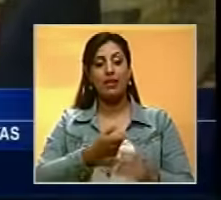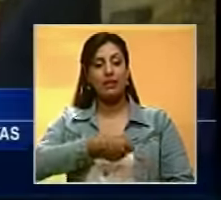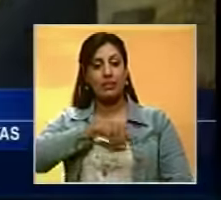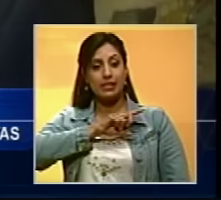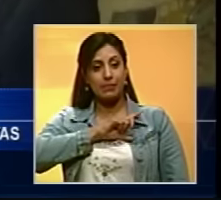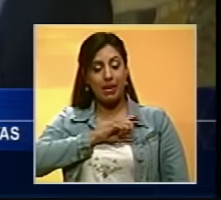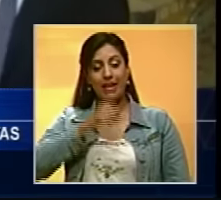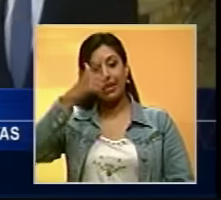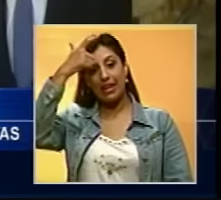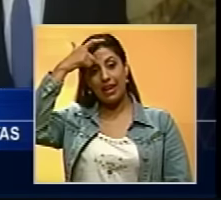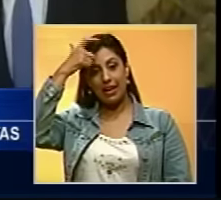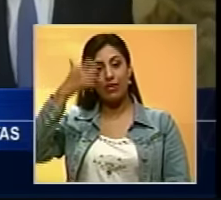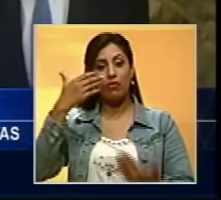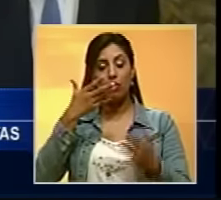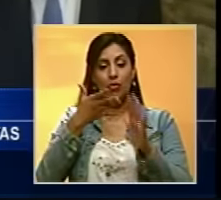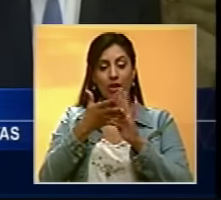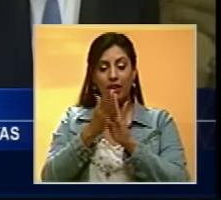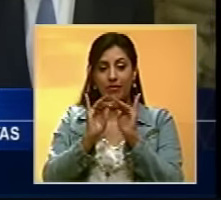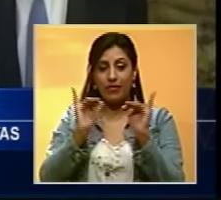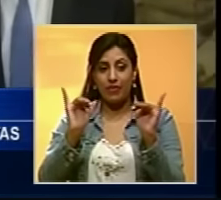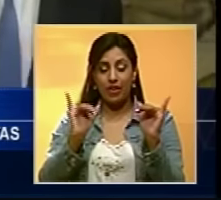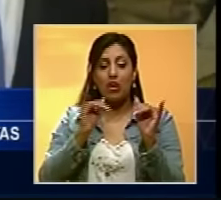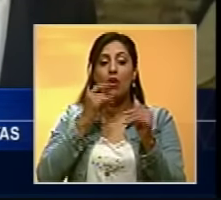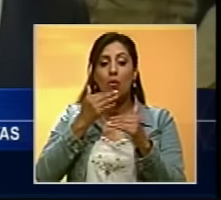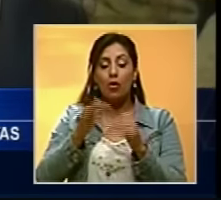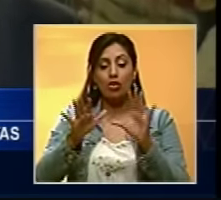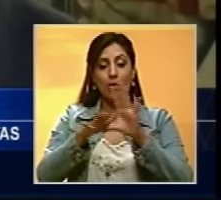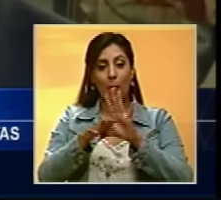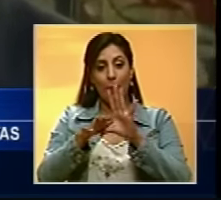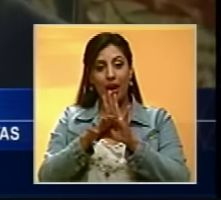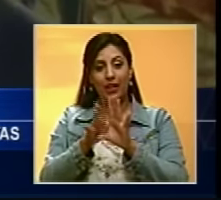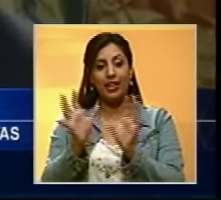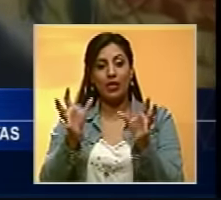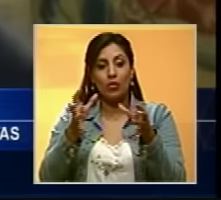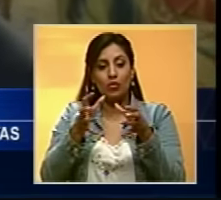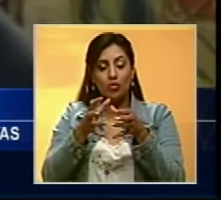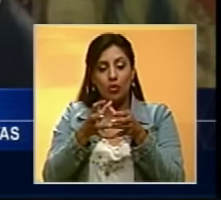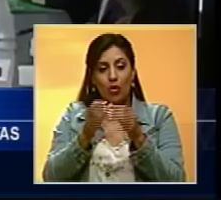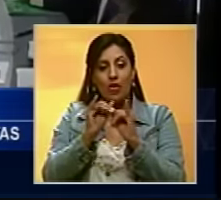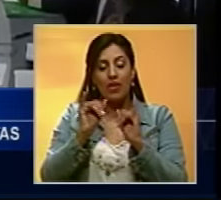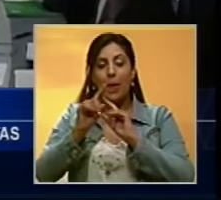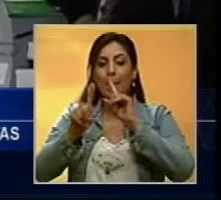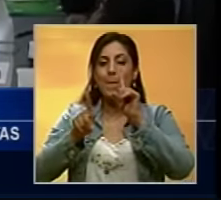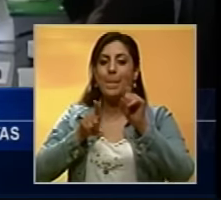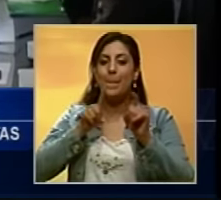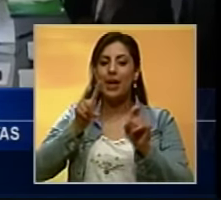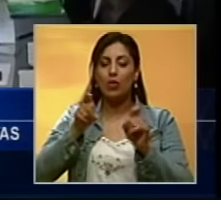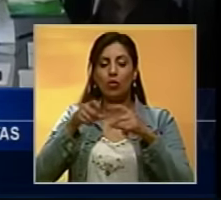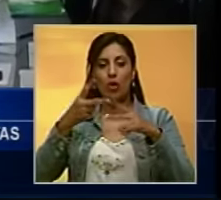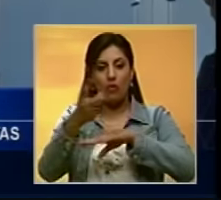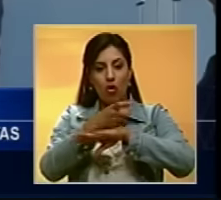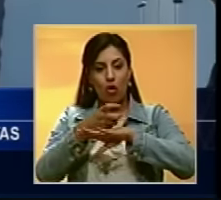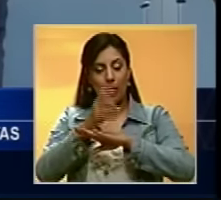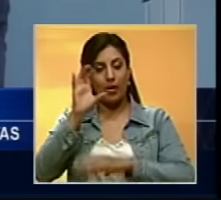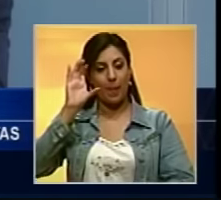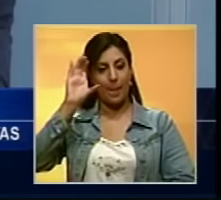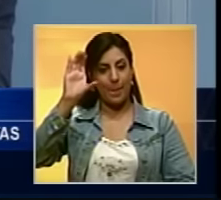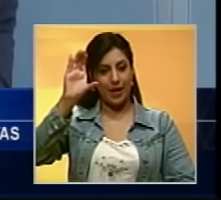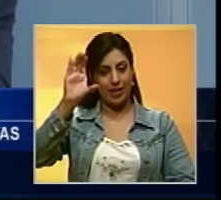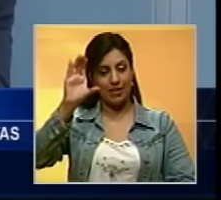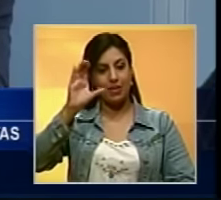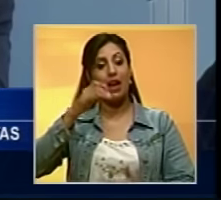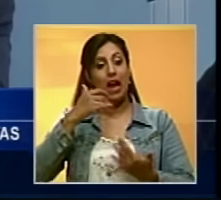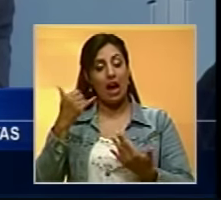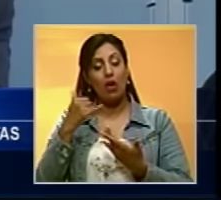España el rey Felipe vi culminó el próximo martes su Ronda de consultas para formar nuevo gobierno en el país El Monarca